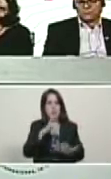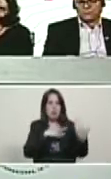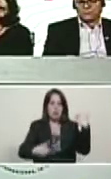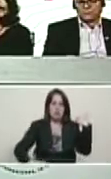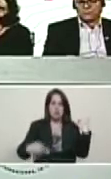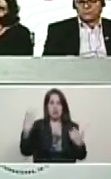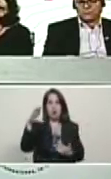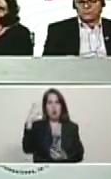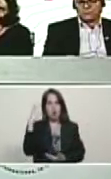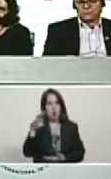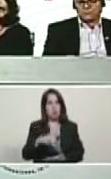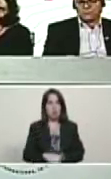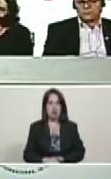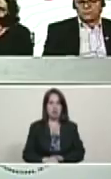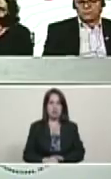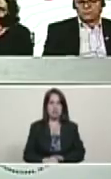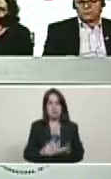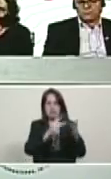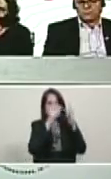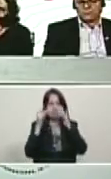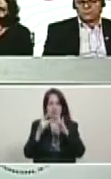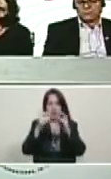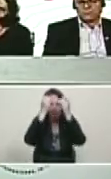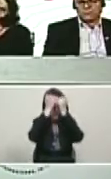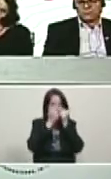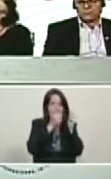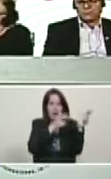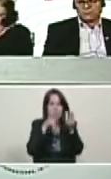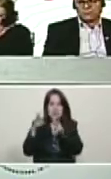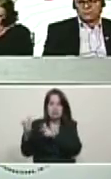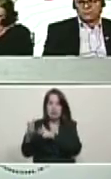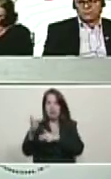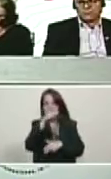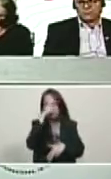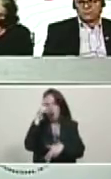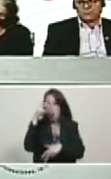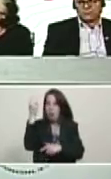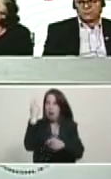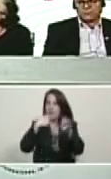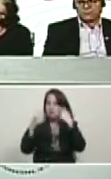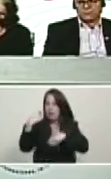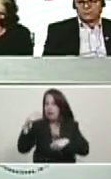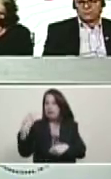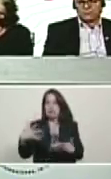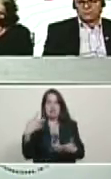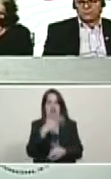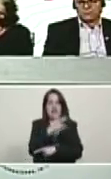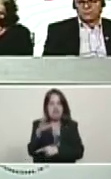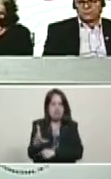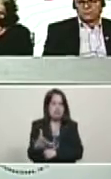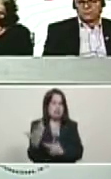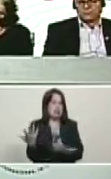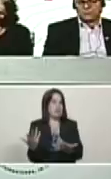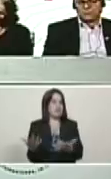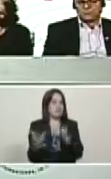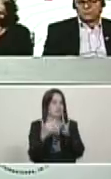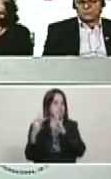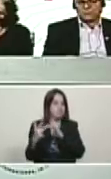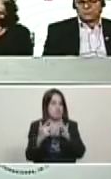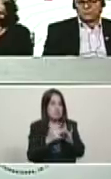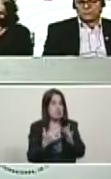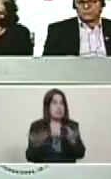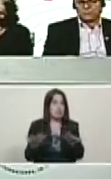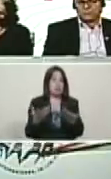qué vínculo tendrá a iván duque con las mafias delincuentes traficantes asesinos paramilitares que